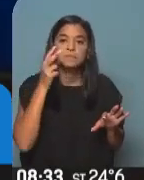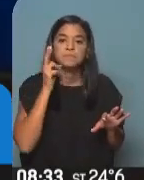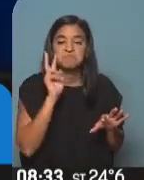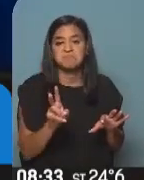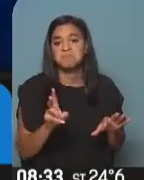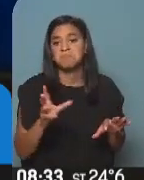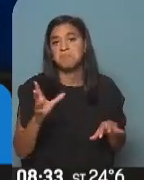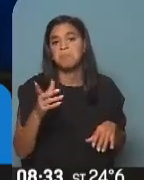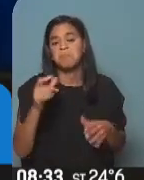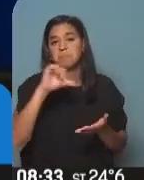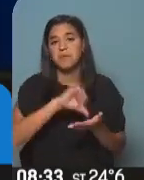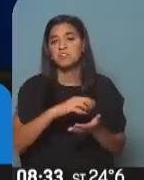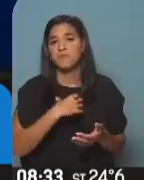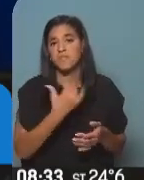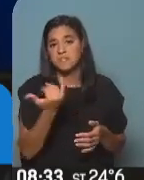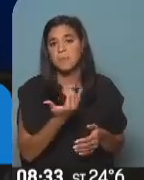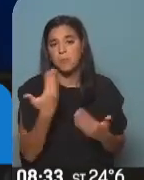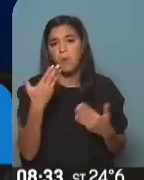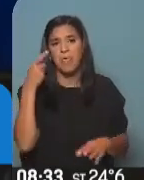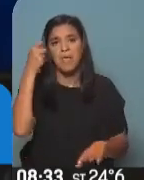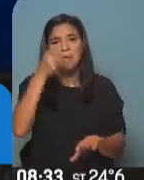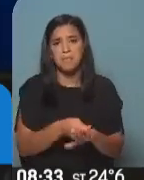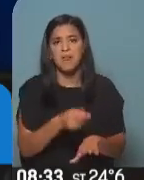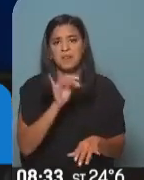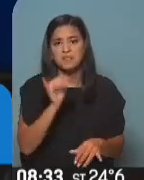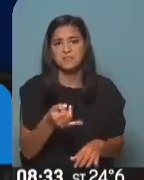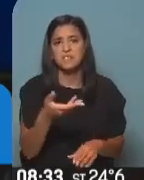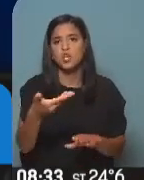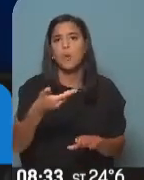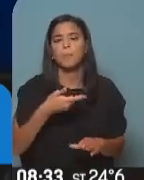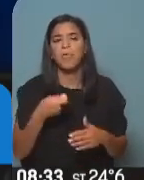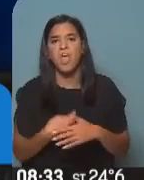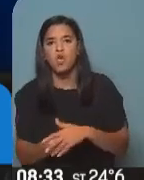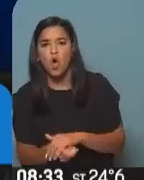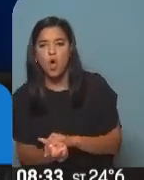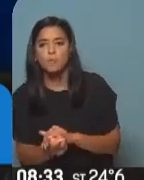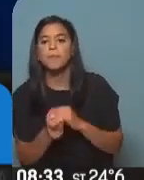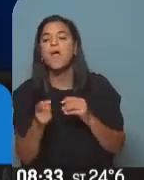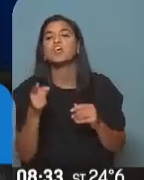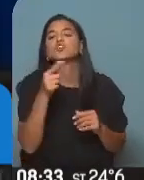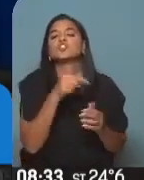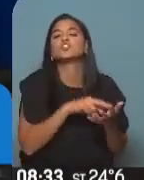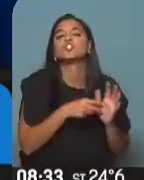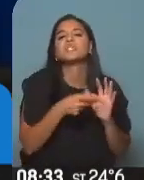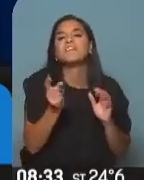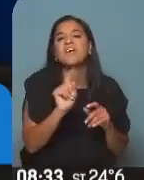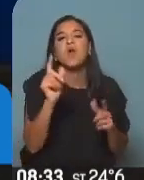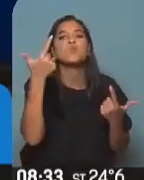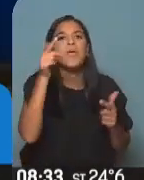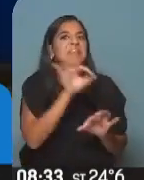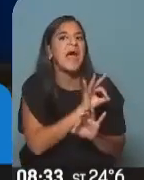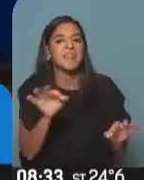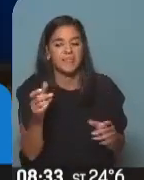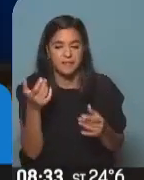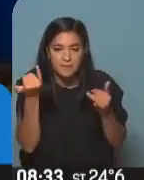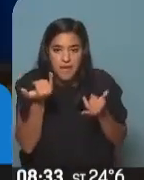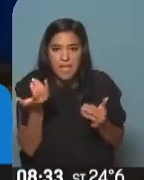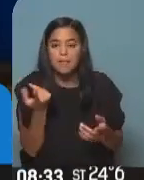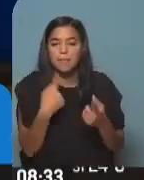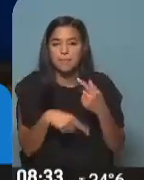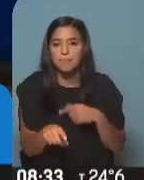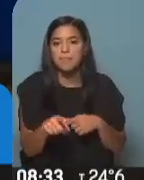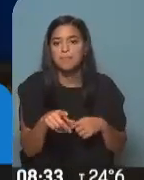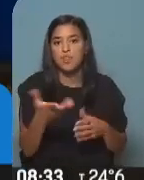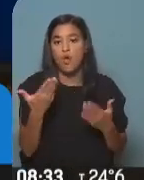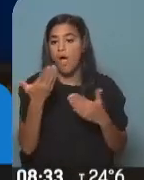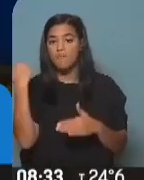como países en los cuales se puede invertir y no te van a pedir una coima. No quiere decir que no exista la corrupción, no quiere decir que no existan las coimas, pero los tipos